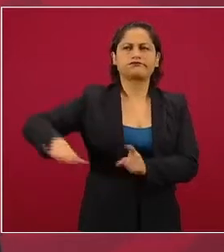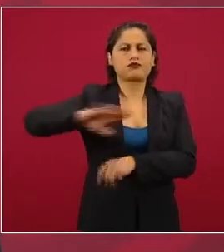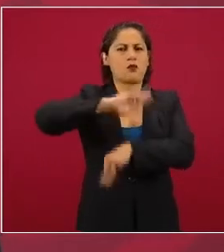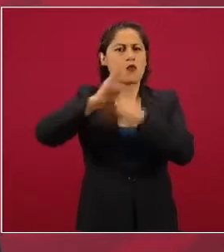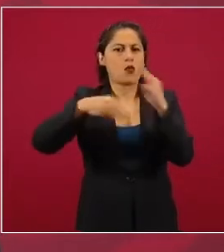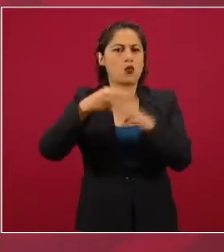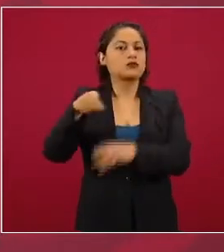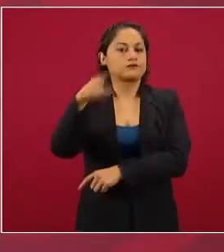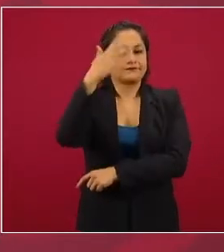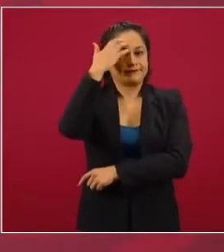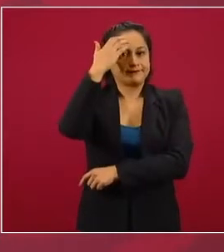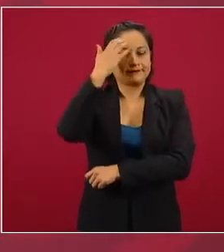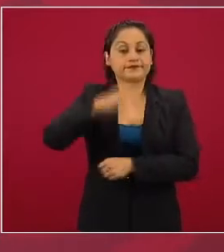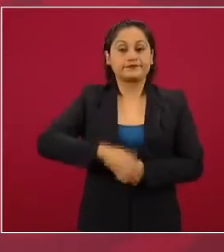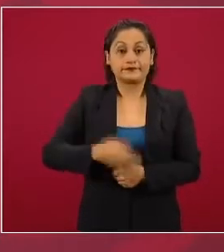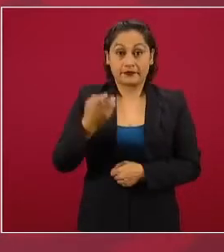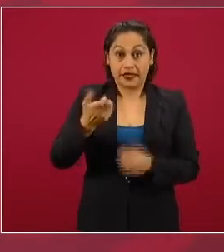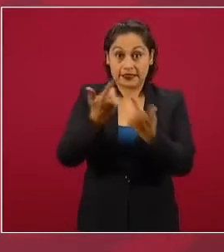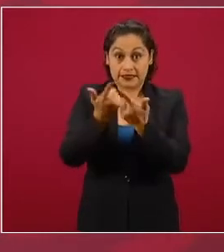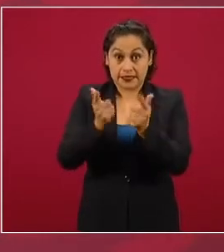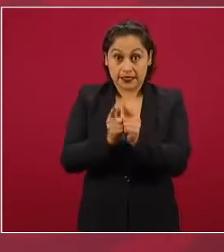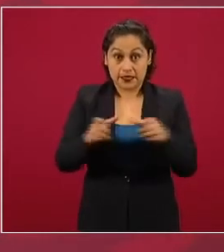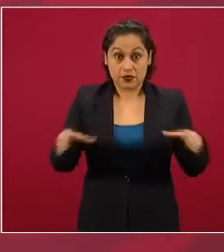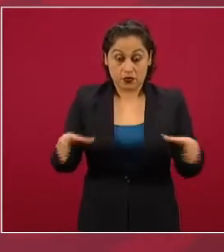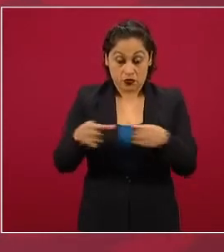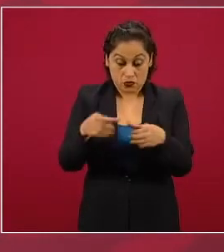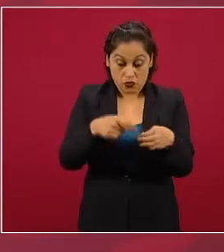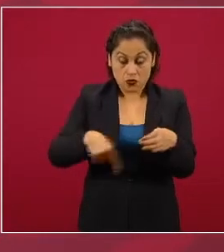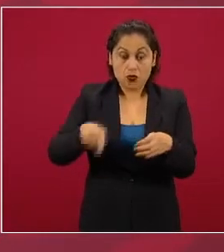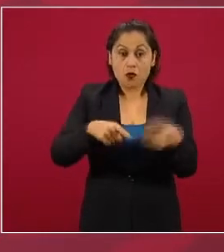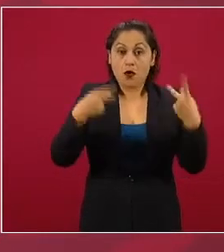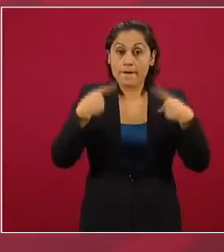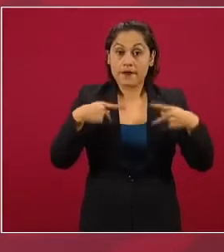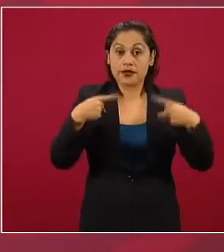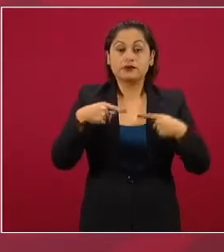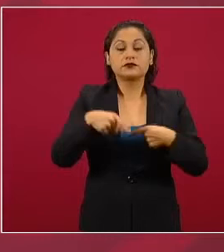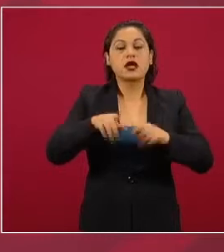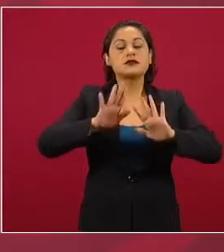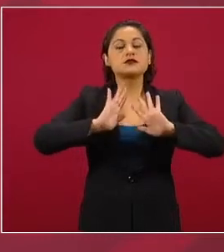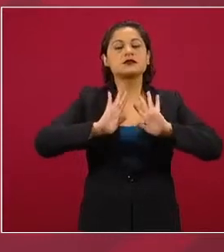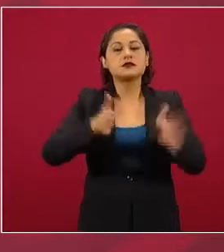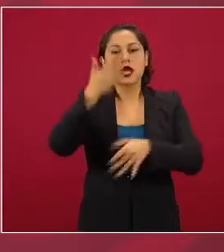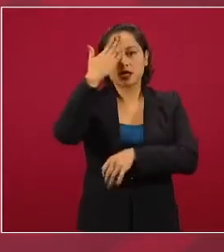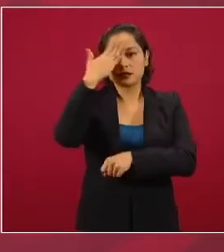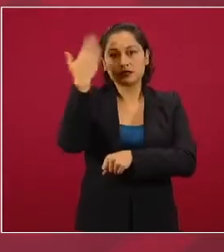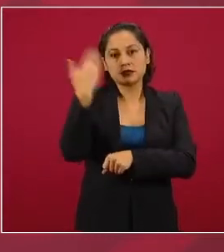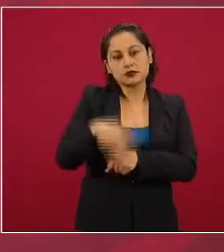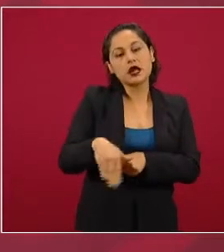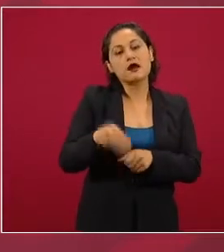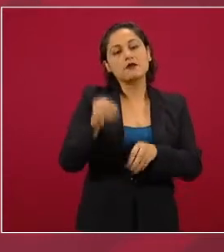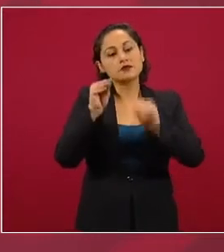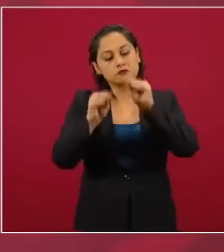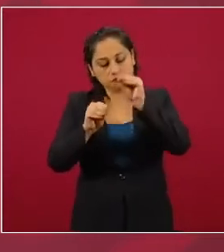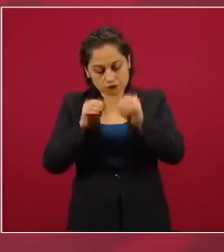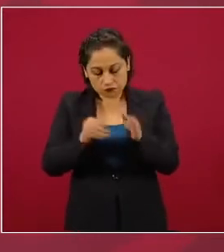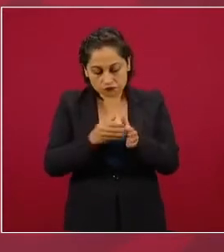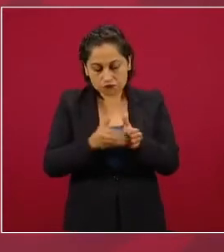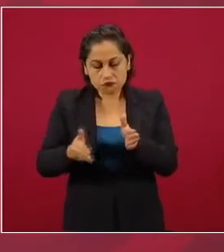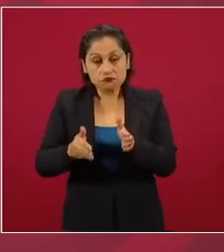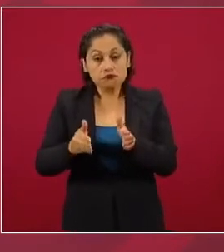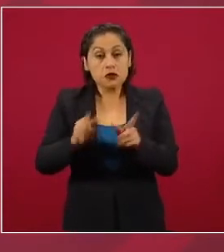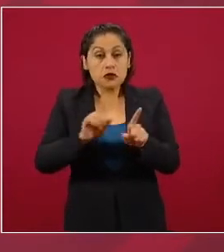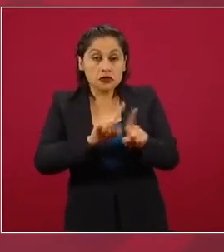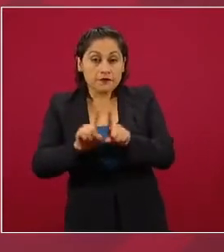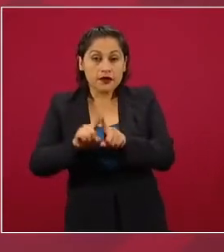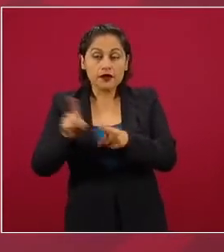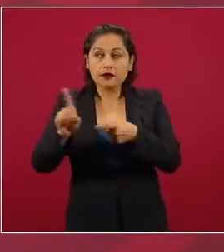Y este grupo ha tenido a bien diseñar un plan posible de vacunación bajo ciertos supuestos. En el